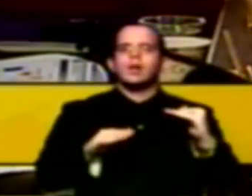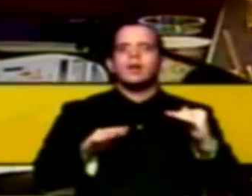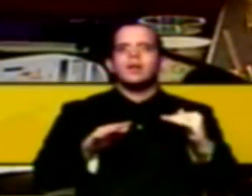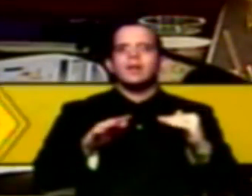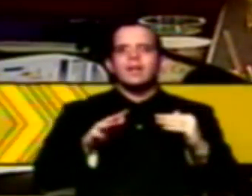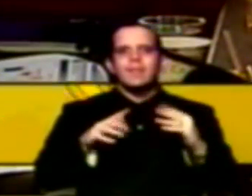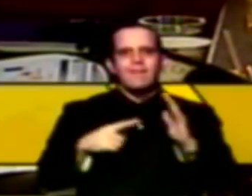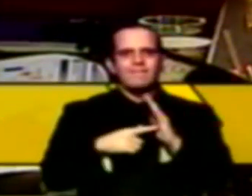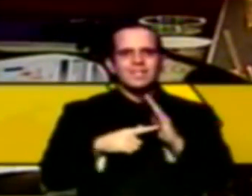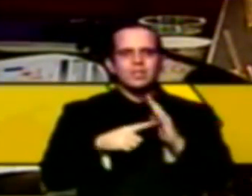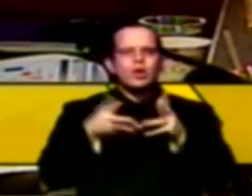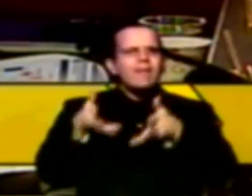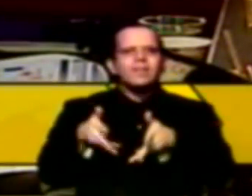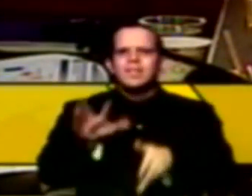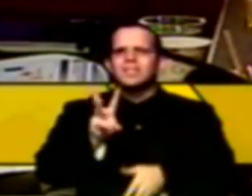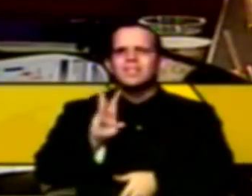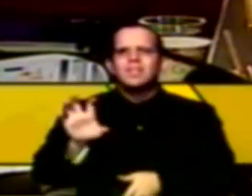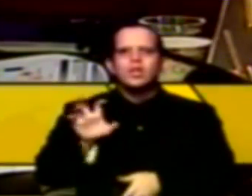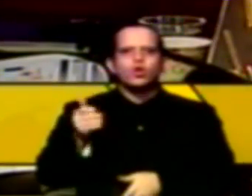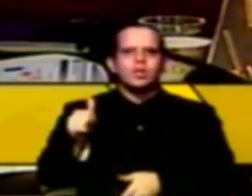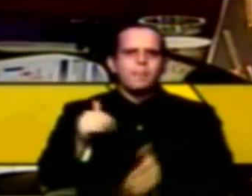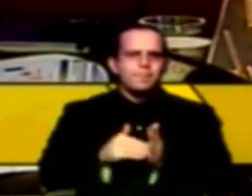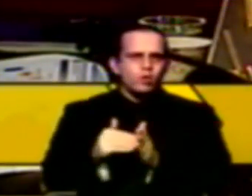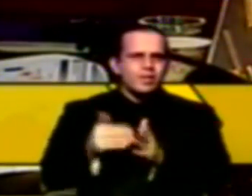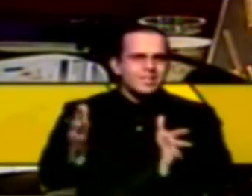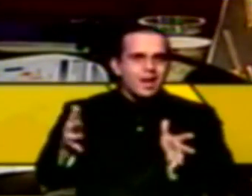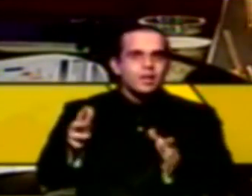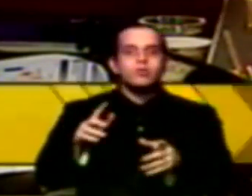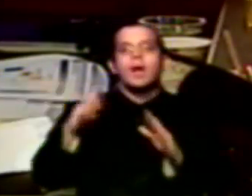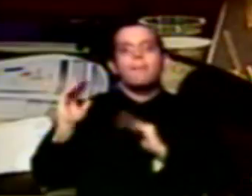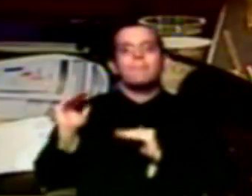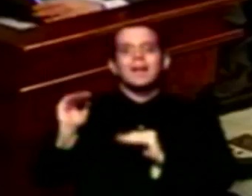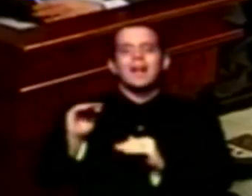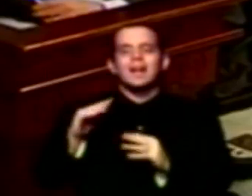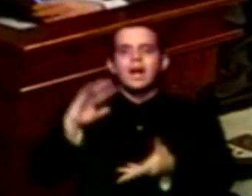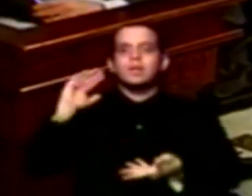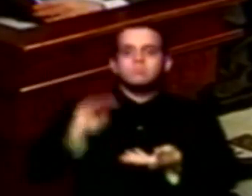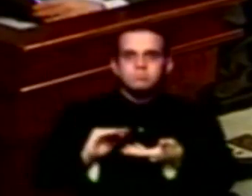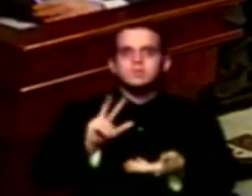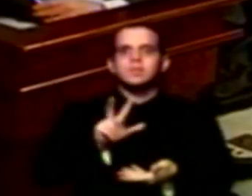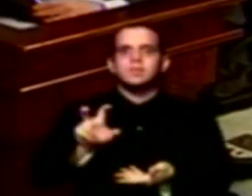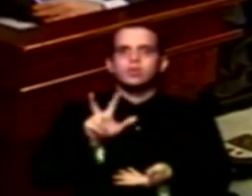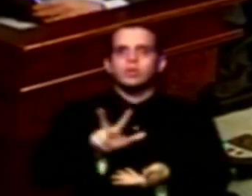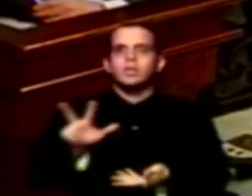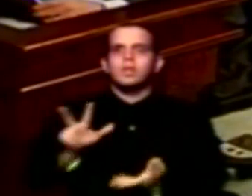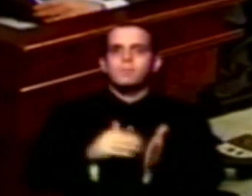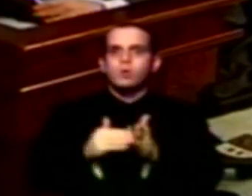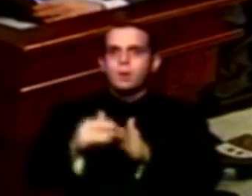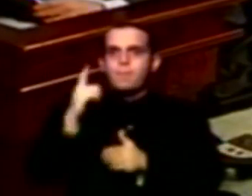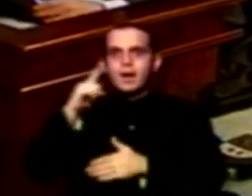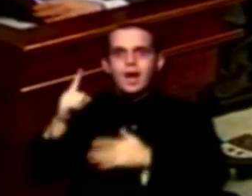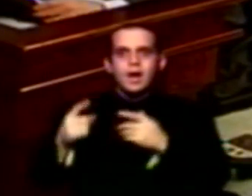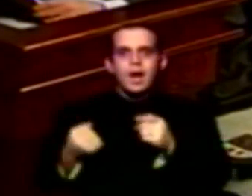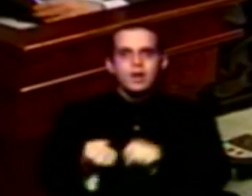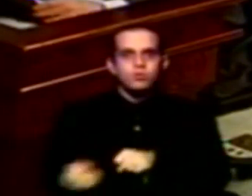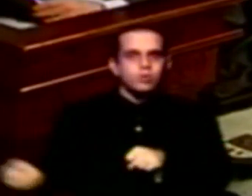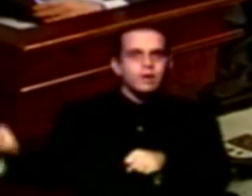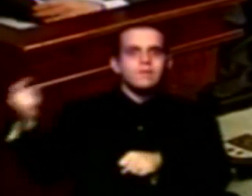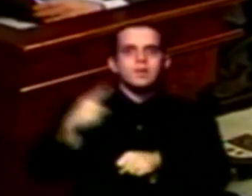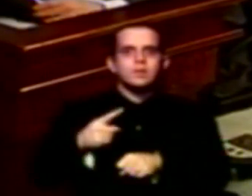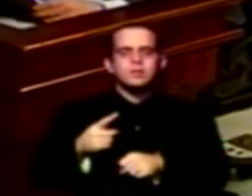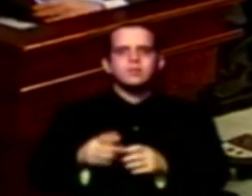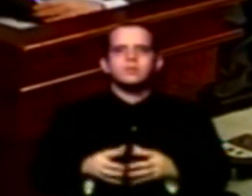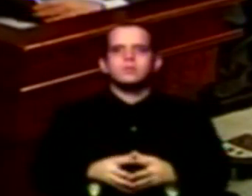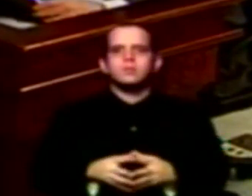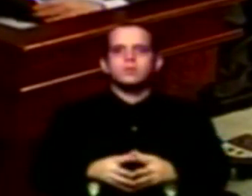610 millones y se espera una reducción a 333 millones para el año fiscal 2012-2013. En